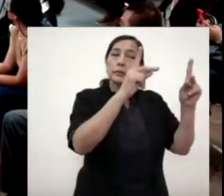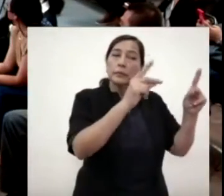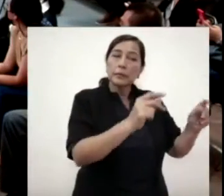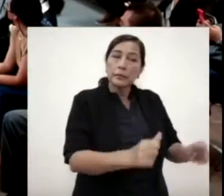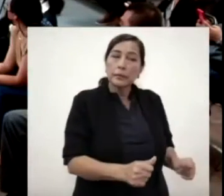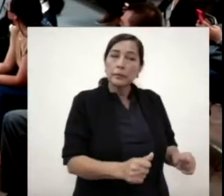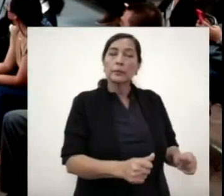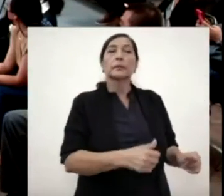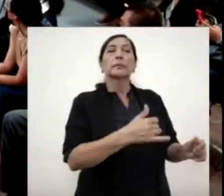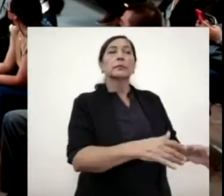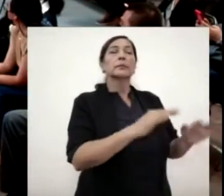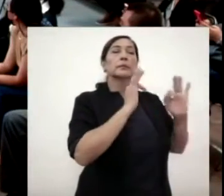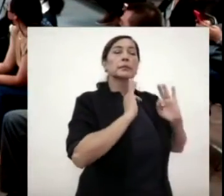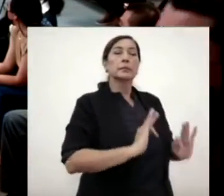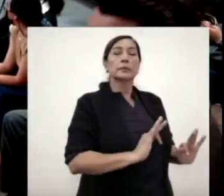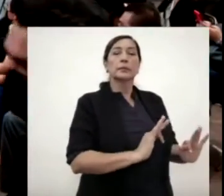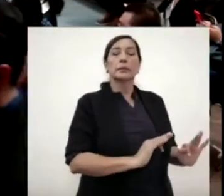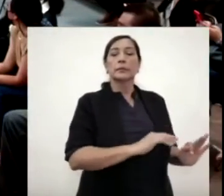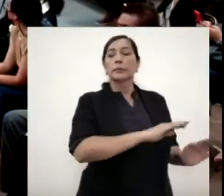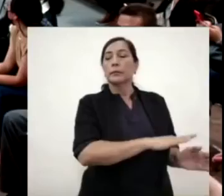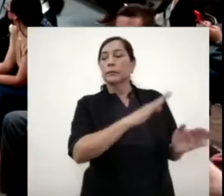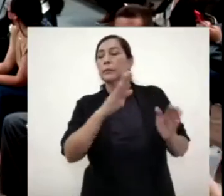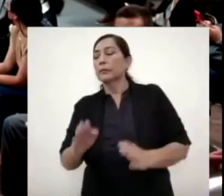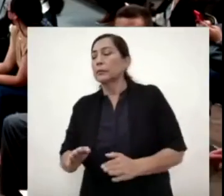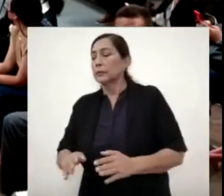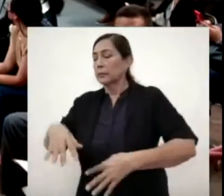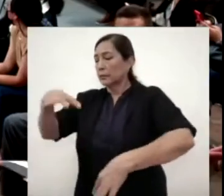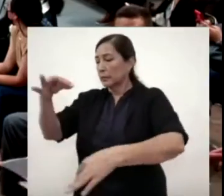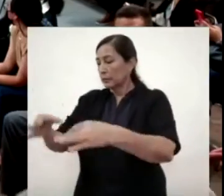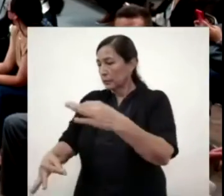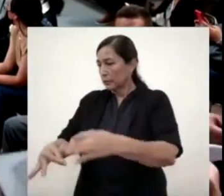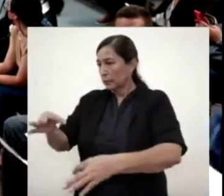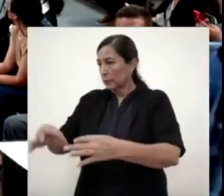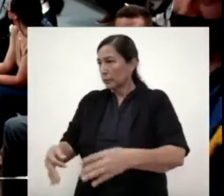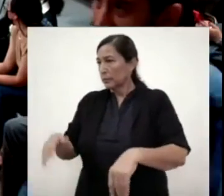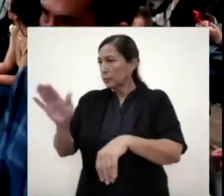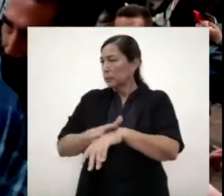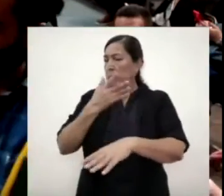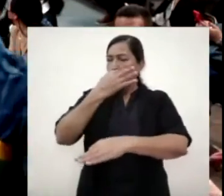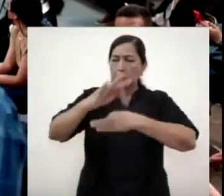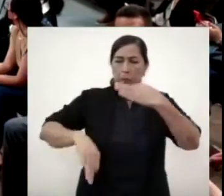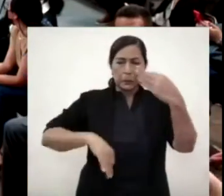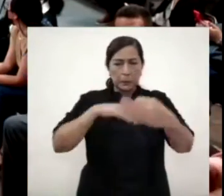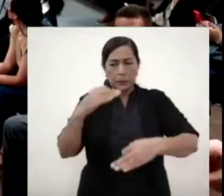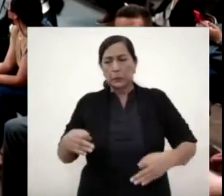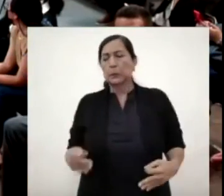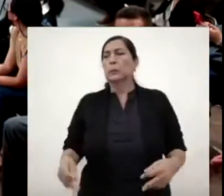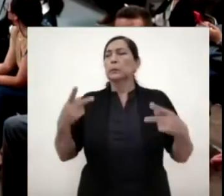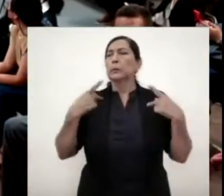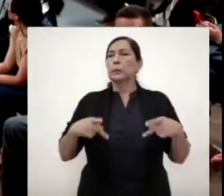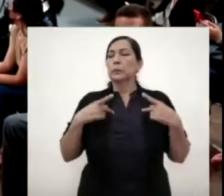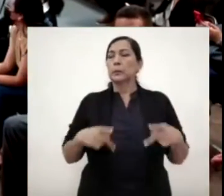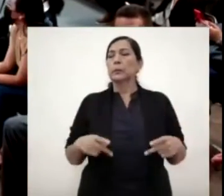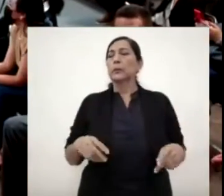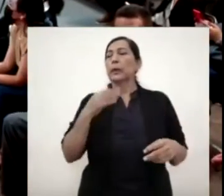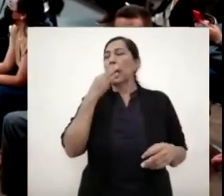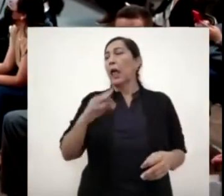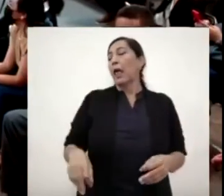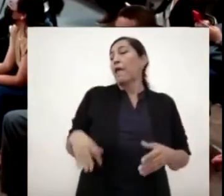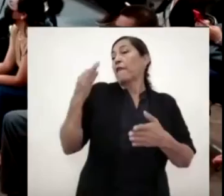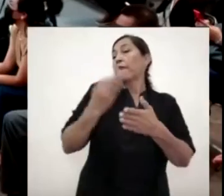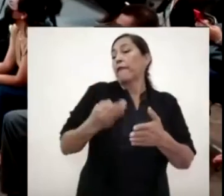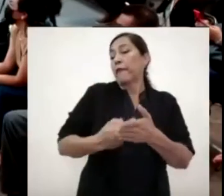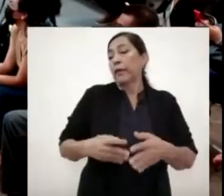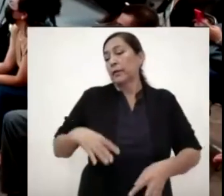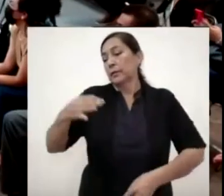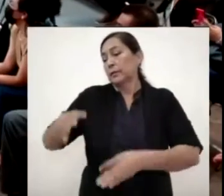la paz y tranquilidad es producto de la justicia, porque todos los ciudadanos nos quejamos de la falta de justicia. Bueno, lo que